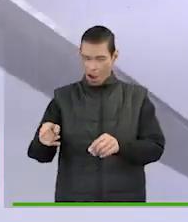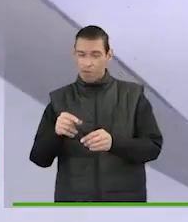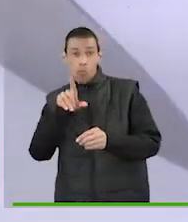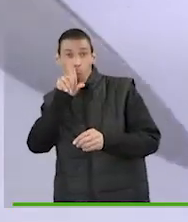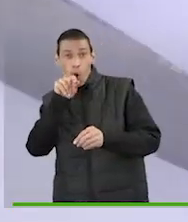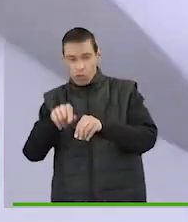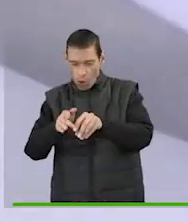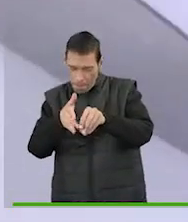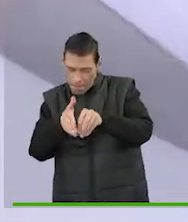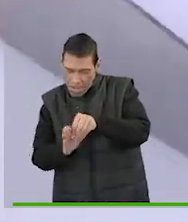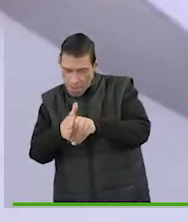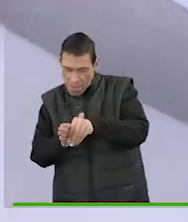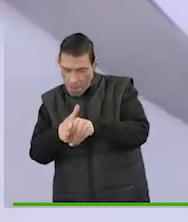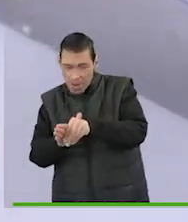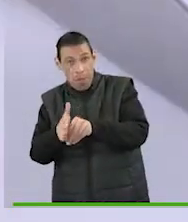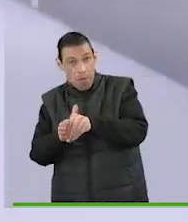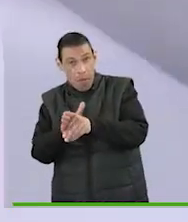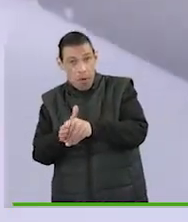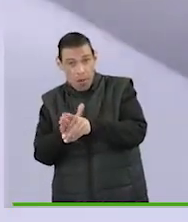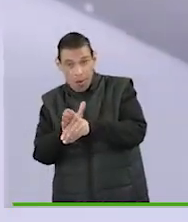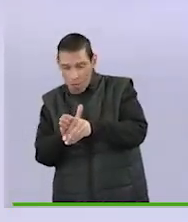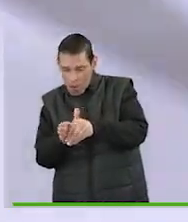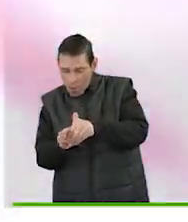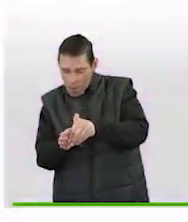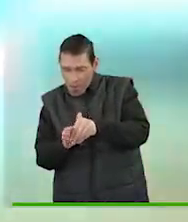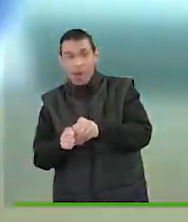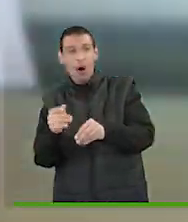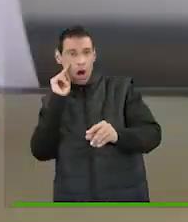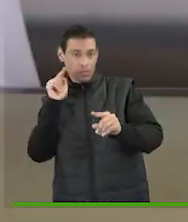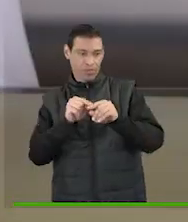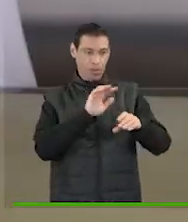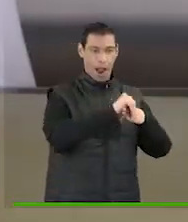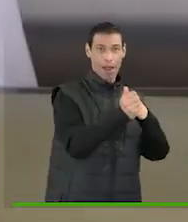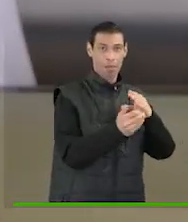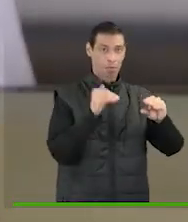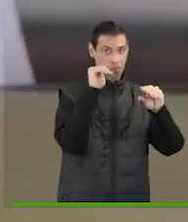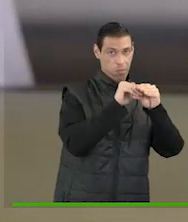para colocarselo a nuestra arepa rellena que vamos a preparar ahorita